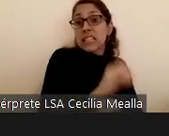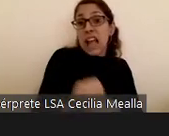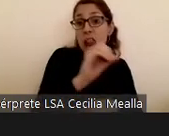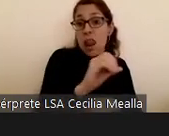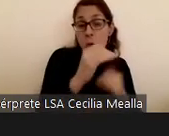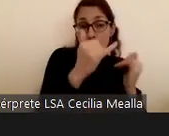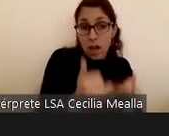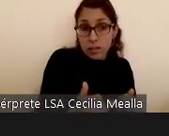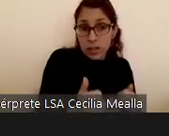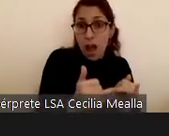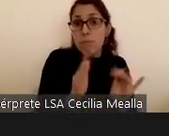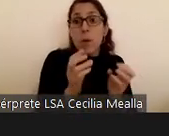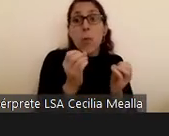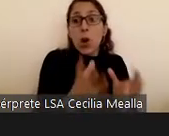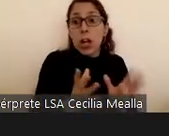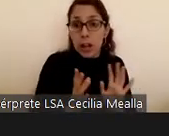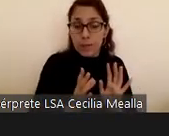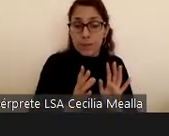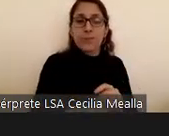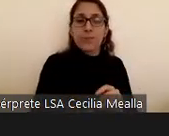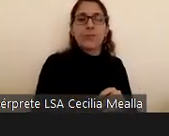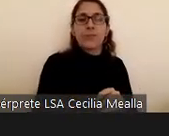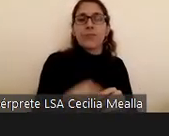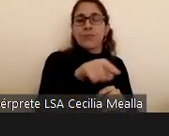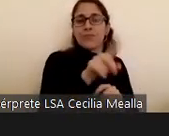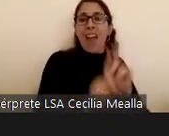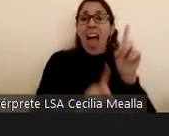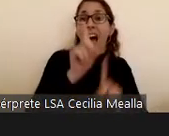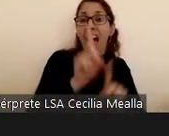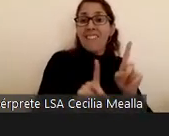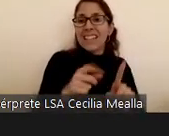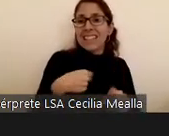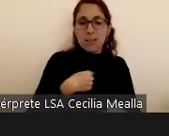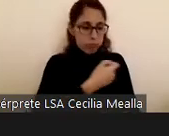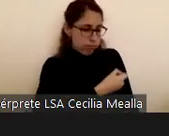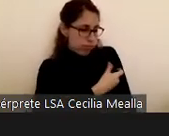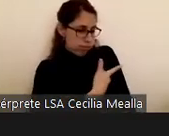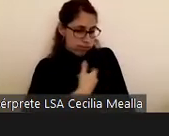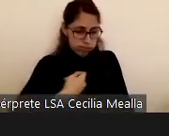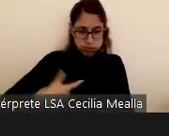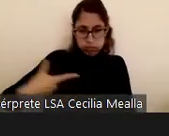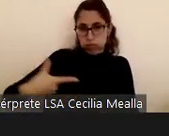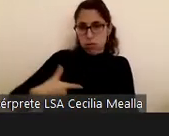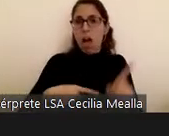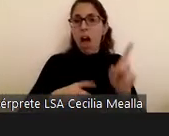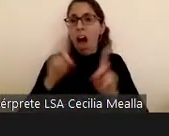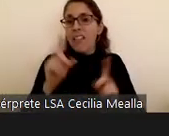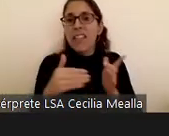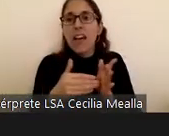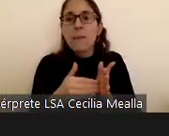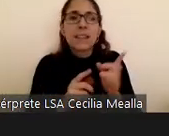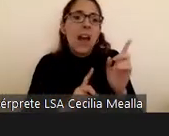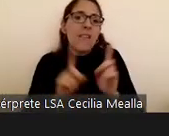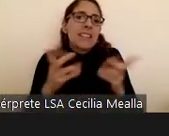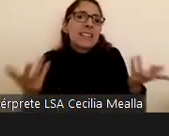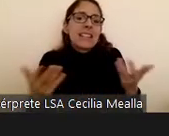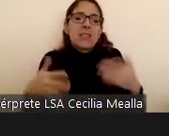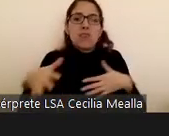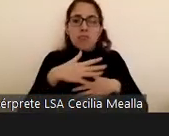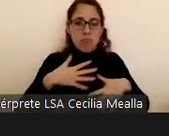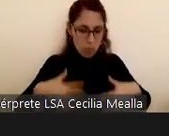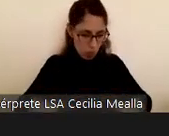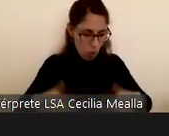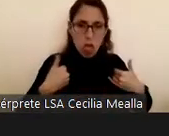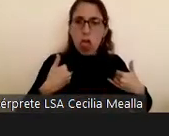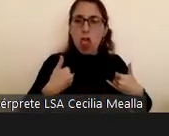Porque muchas muestras, como decíamos, algunas son de áreas normalmente estériles, pero otras de áreas normalmente colonizadas. Entonces,